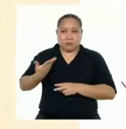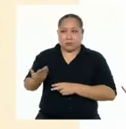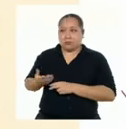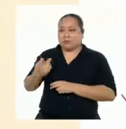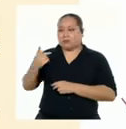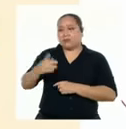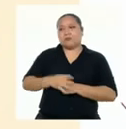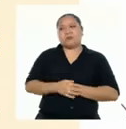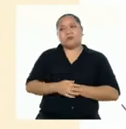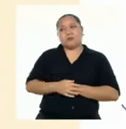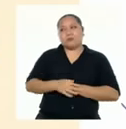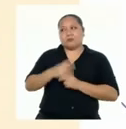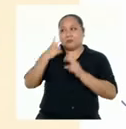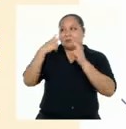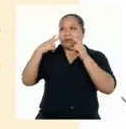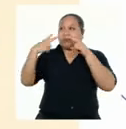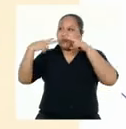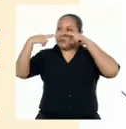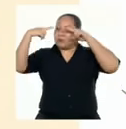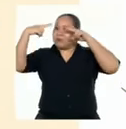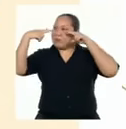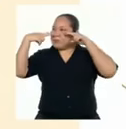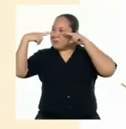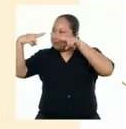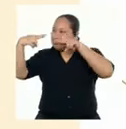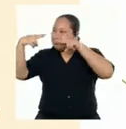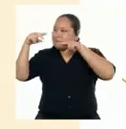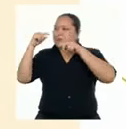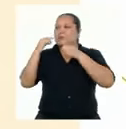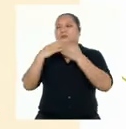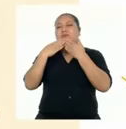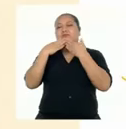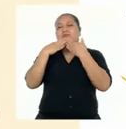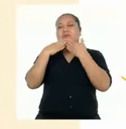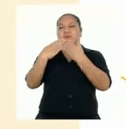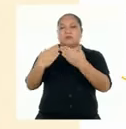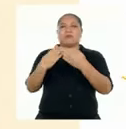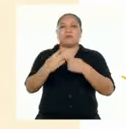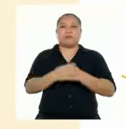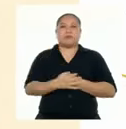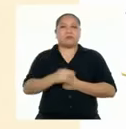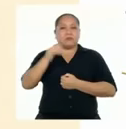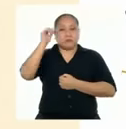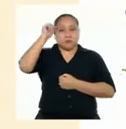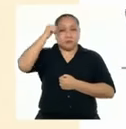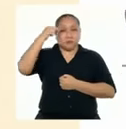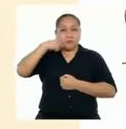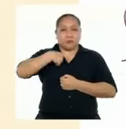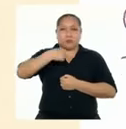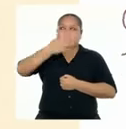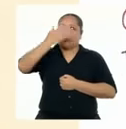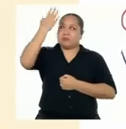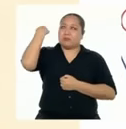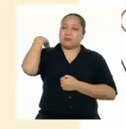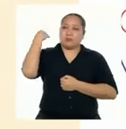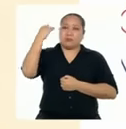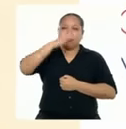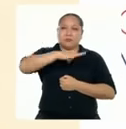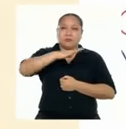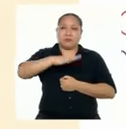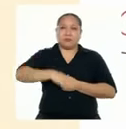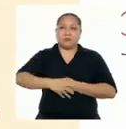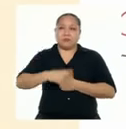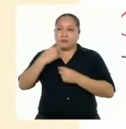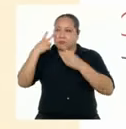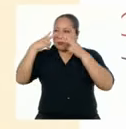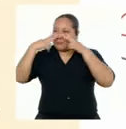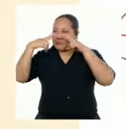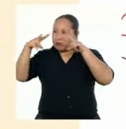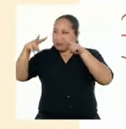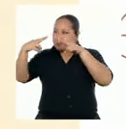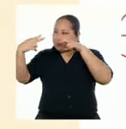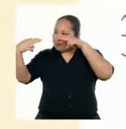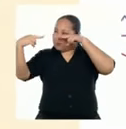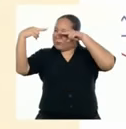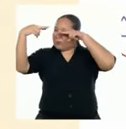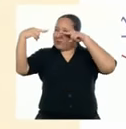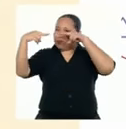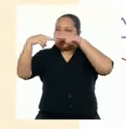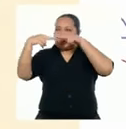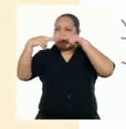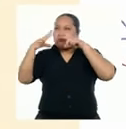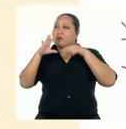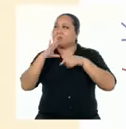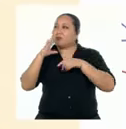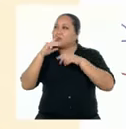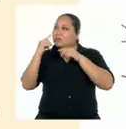me gustaría mirar en los ojos y agradecerles. Recuerdo que cuando era niña me decían que tenía que mirar en los ojos al hablarle a